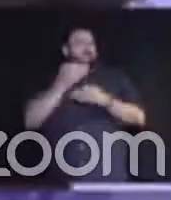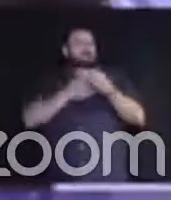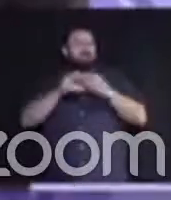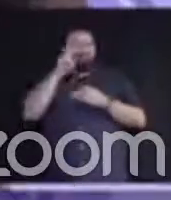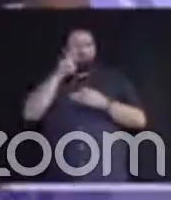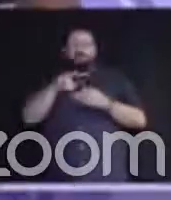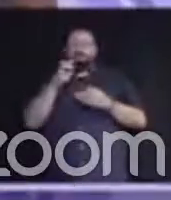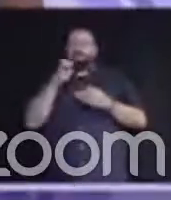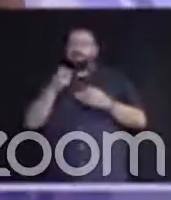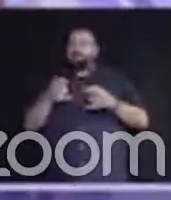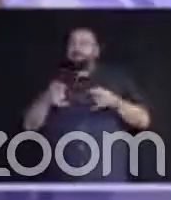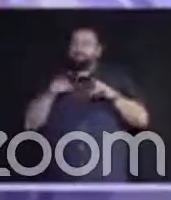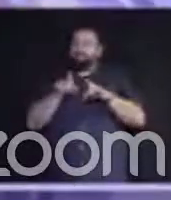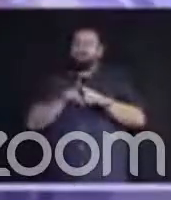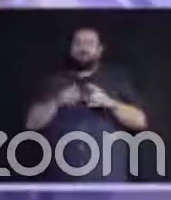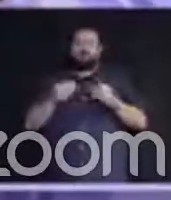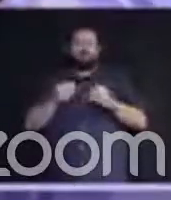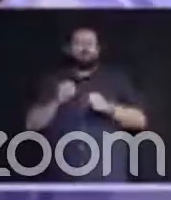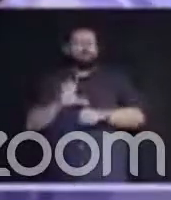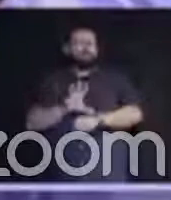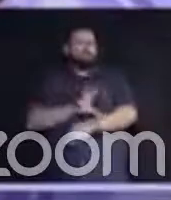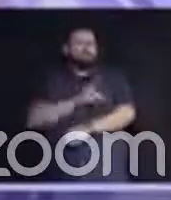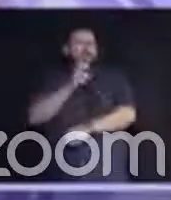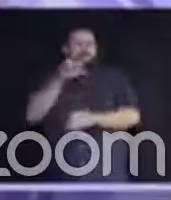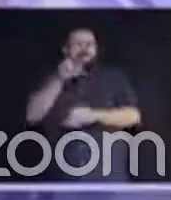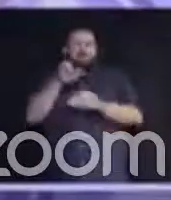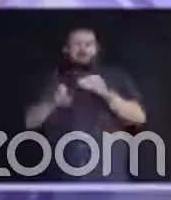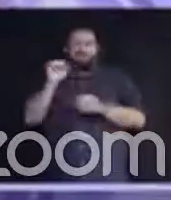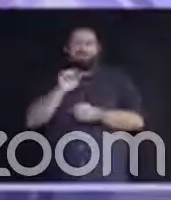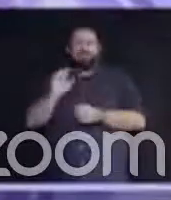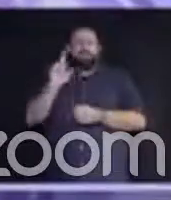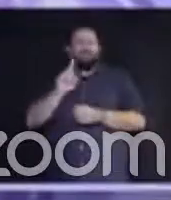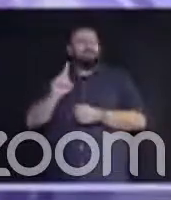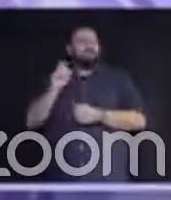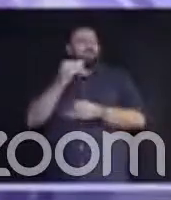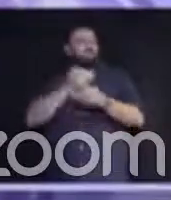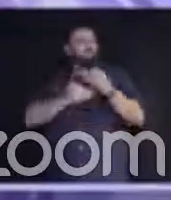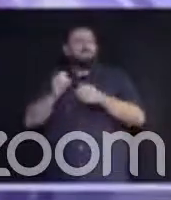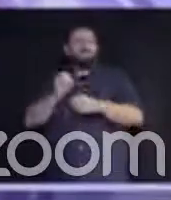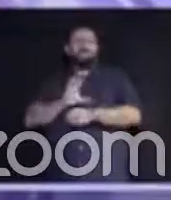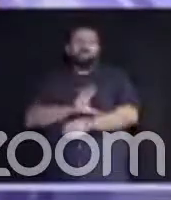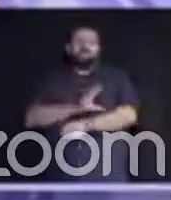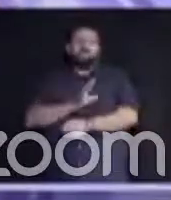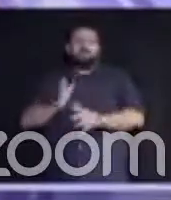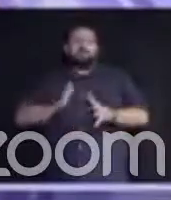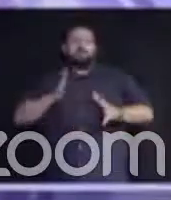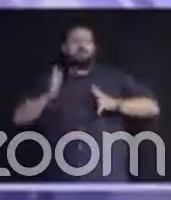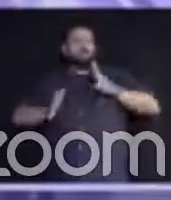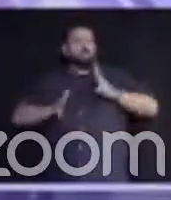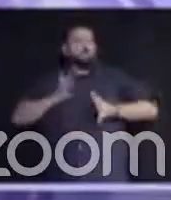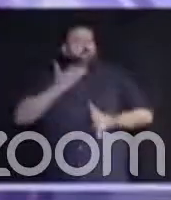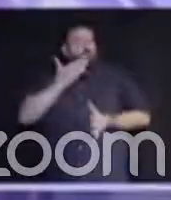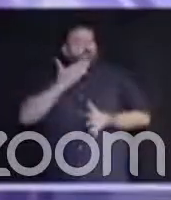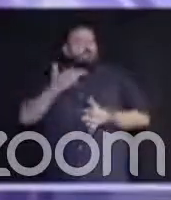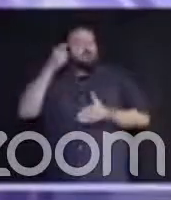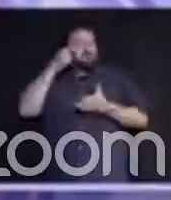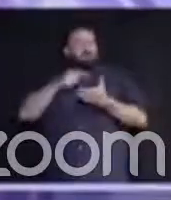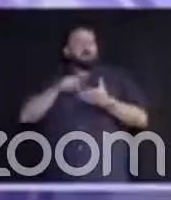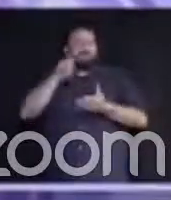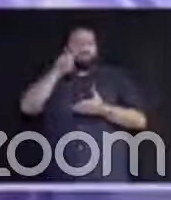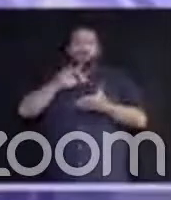emoción, porque este fin de semana ha sido un fin de semana de emoción, de creérnosla. Les quiero